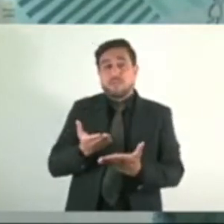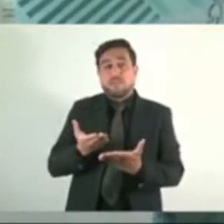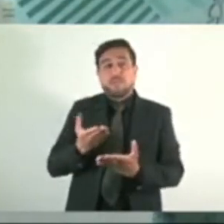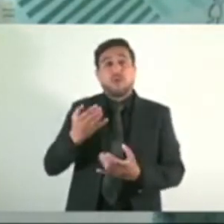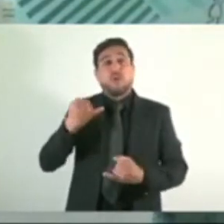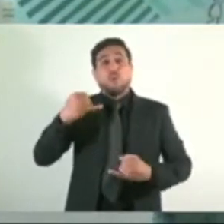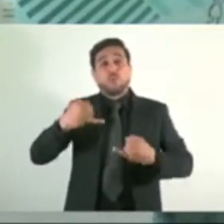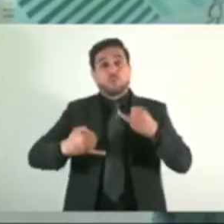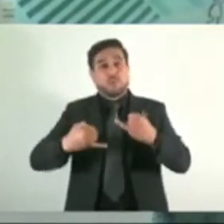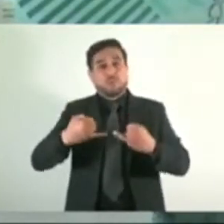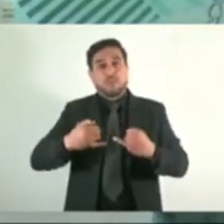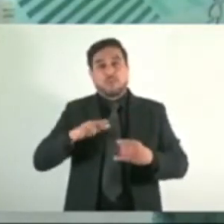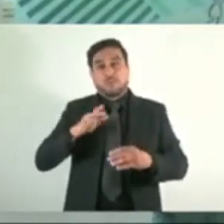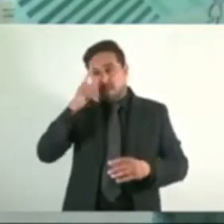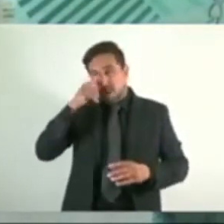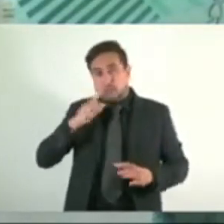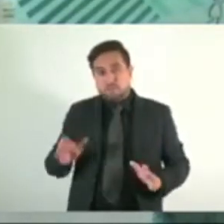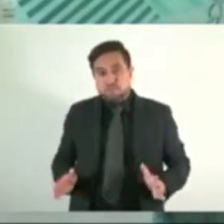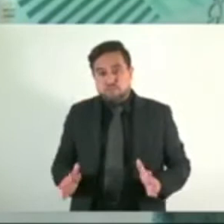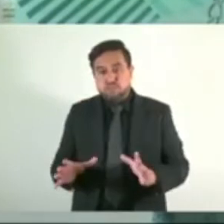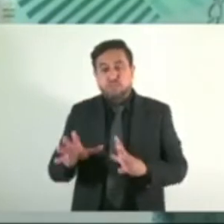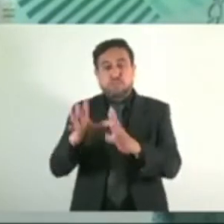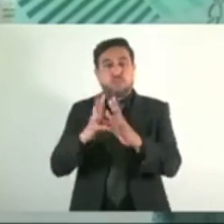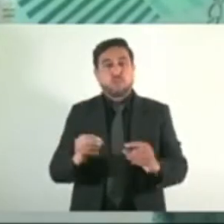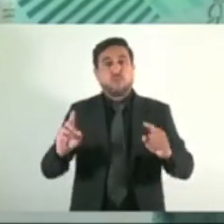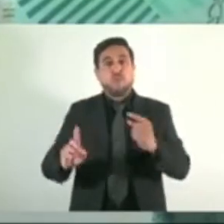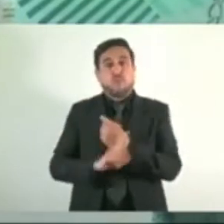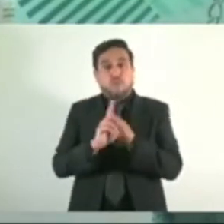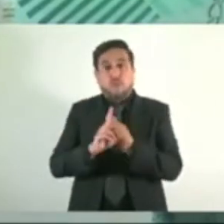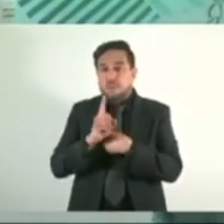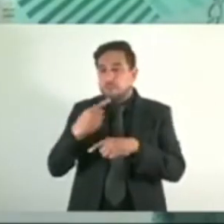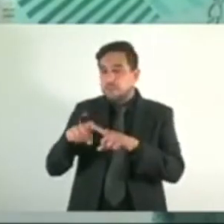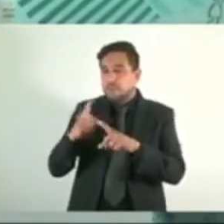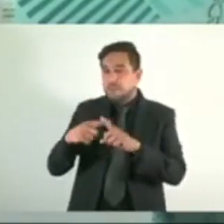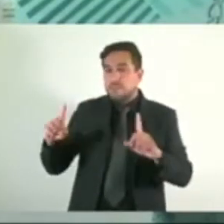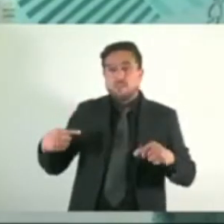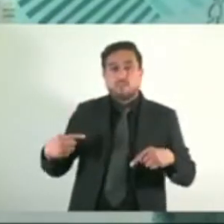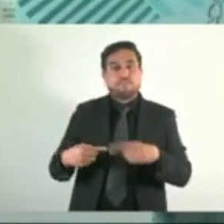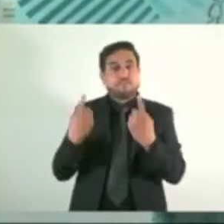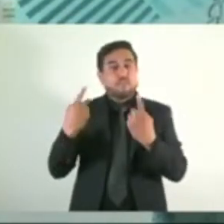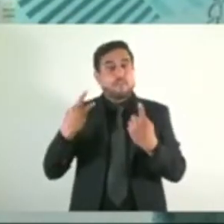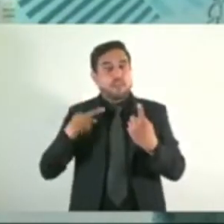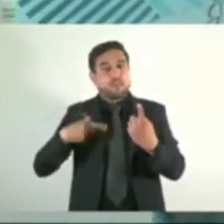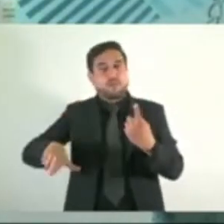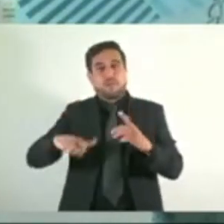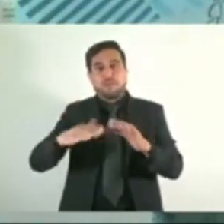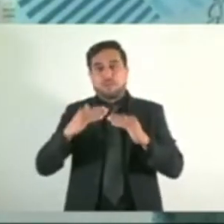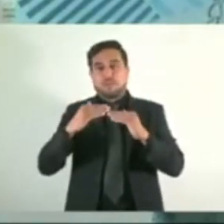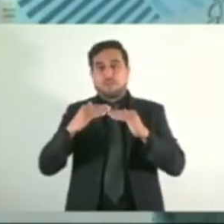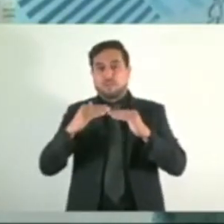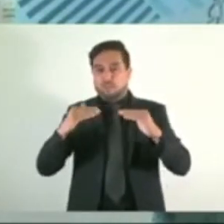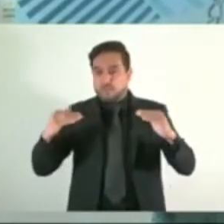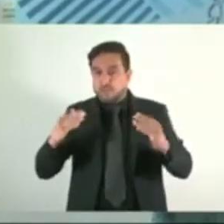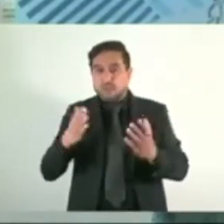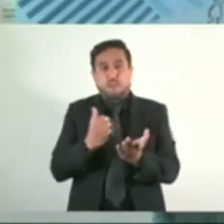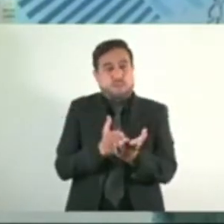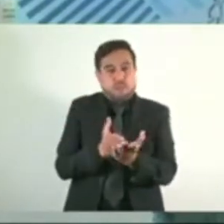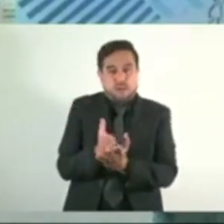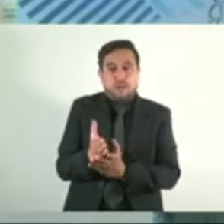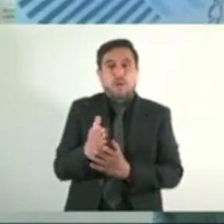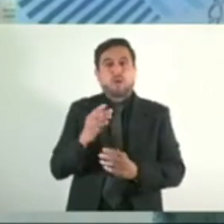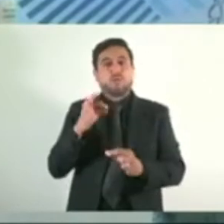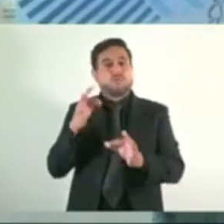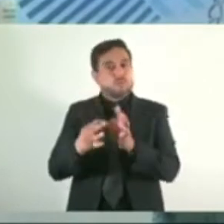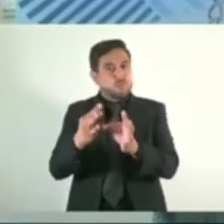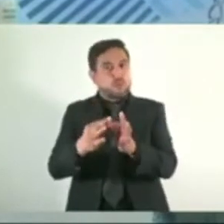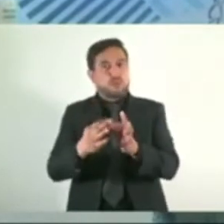de justicia y solución de controversias de manera imparcial, gratuita y oportuna, a